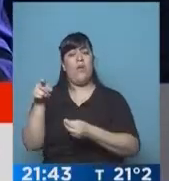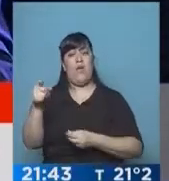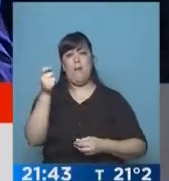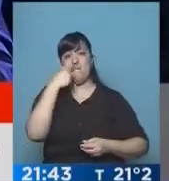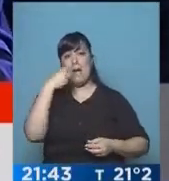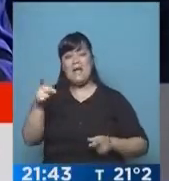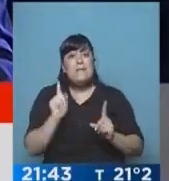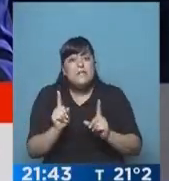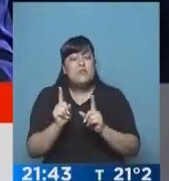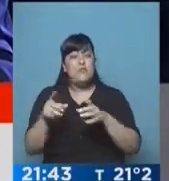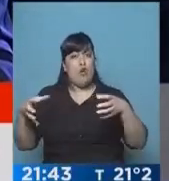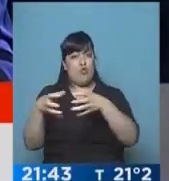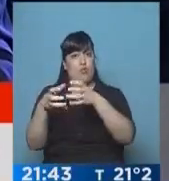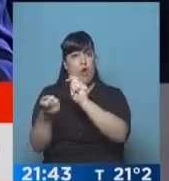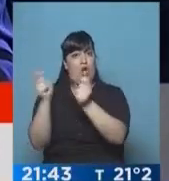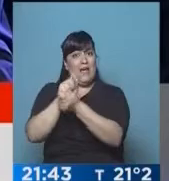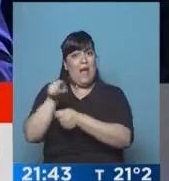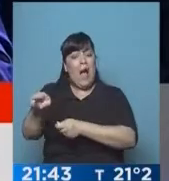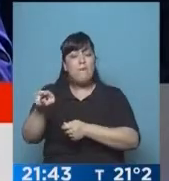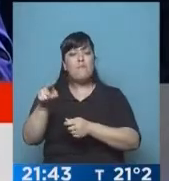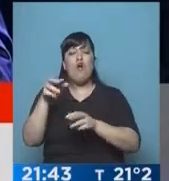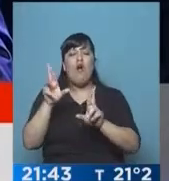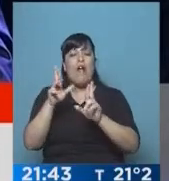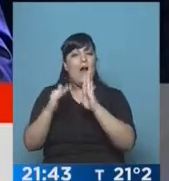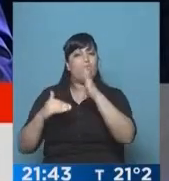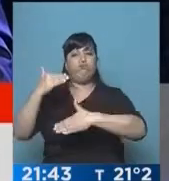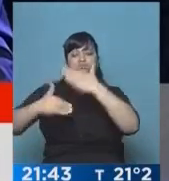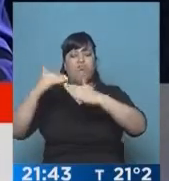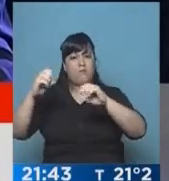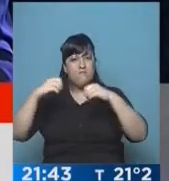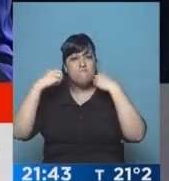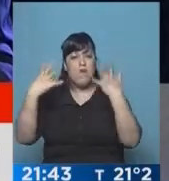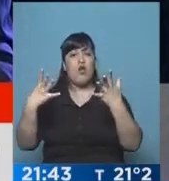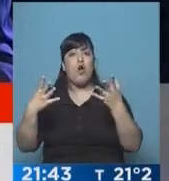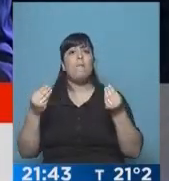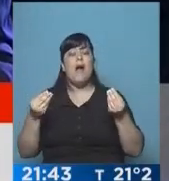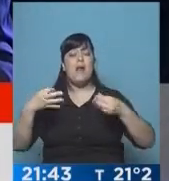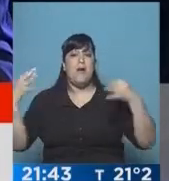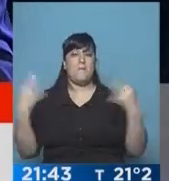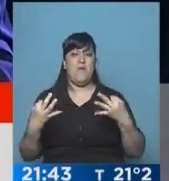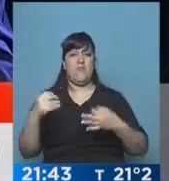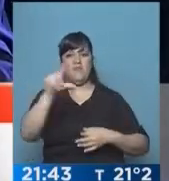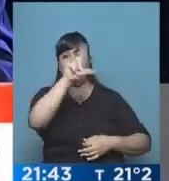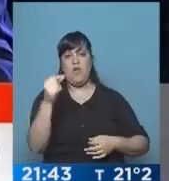ese cambio sea superador para el bien de nuestro país y nuestro pueblo.